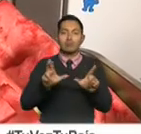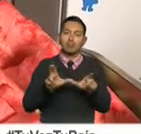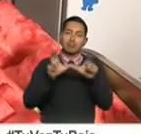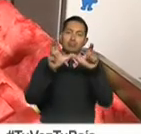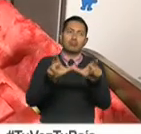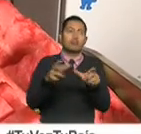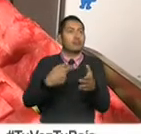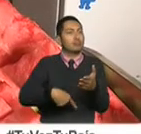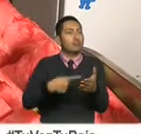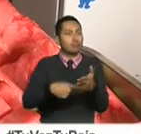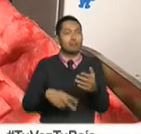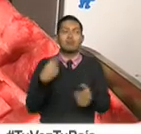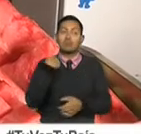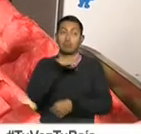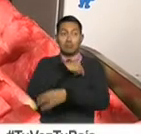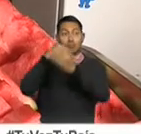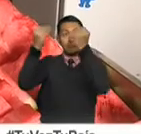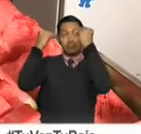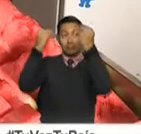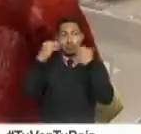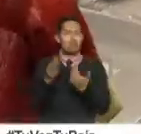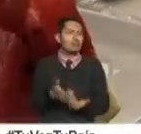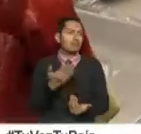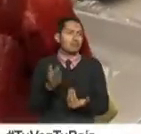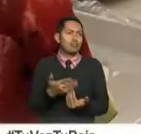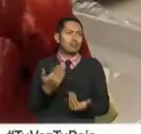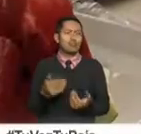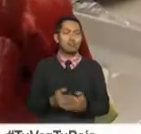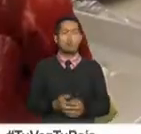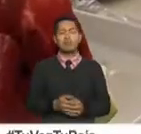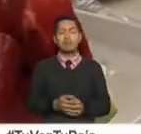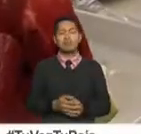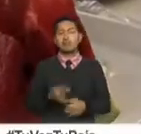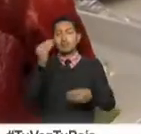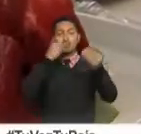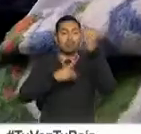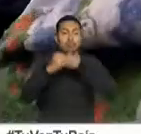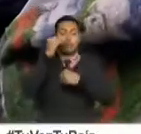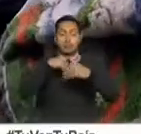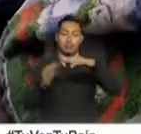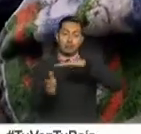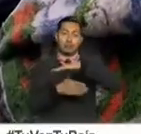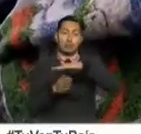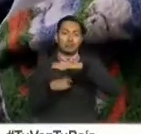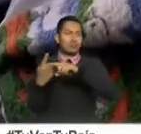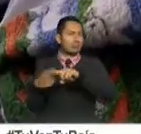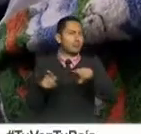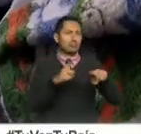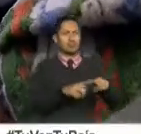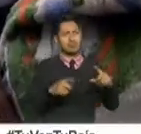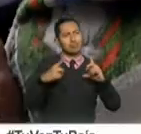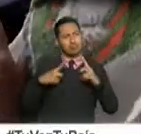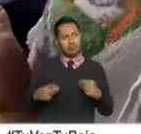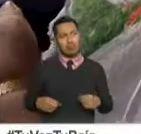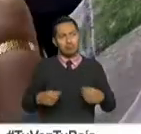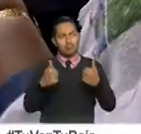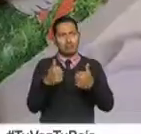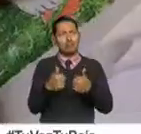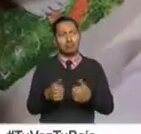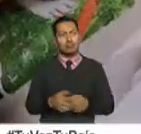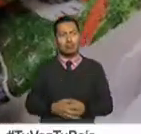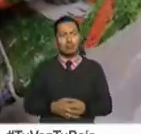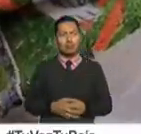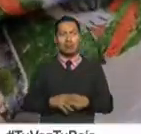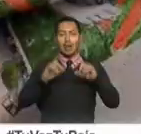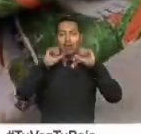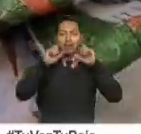tenemos que obtener. Y así ha sido más fácil. El menú que doña María prepara es variado, saludable y nutritivo.